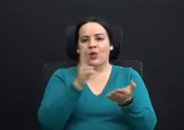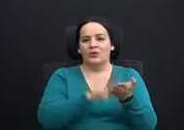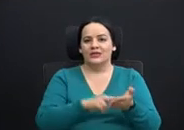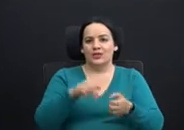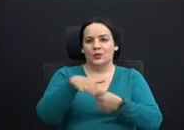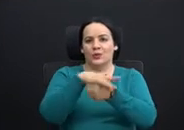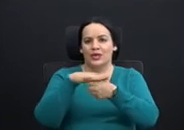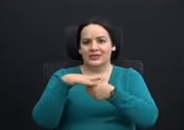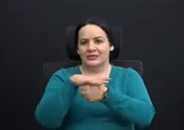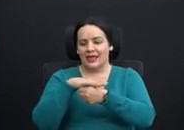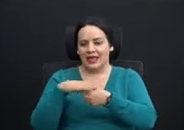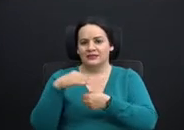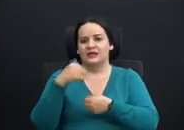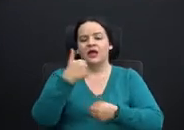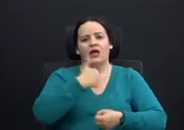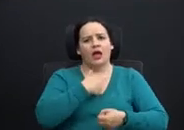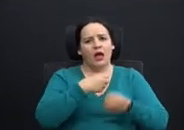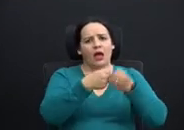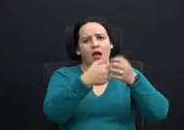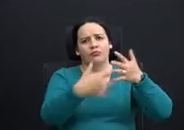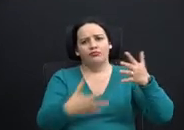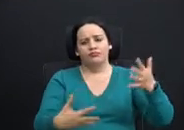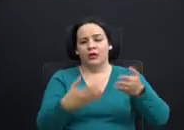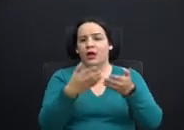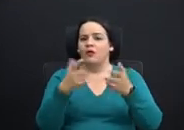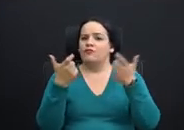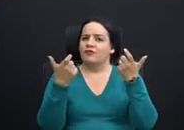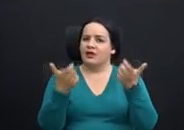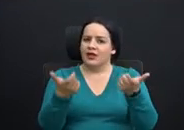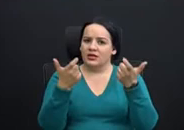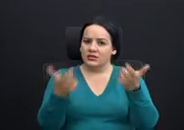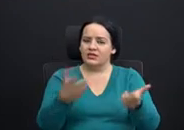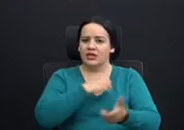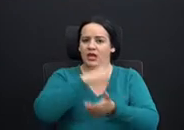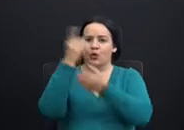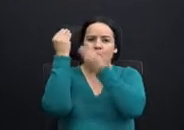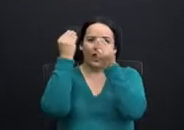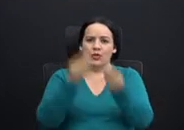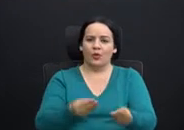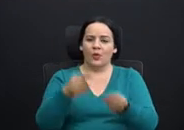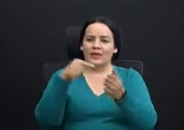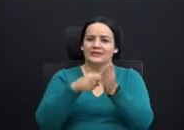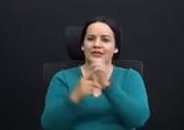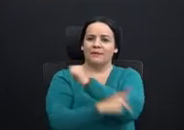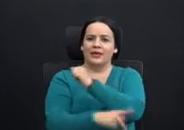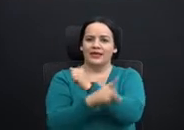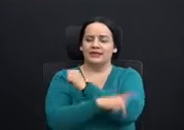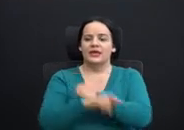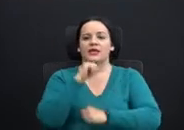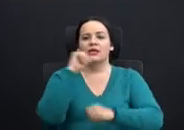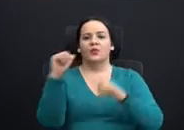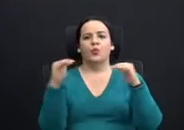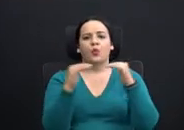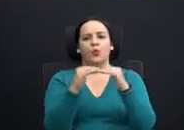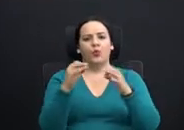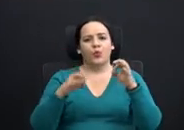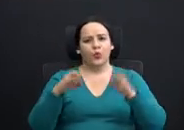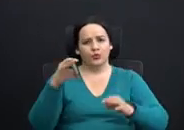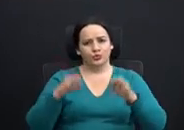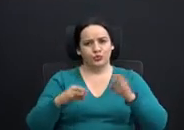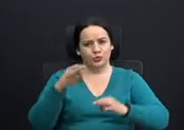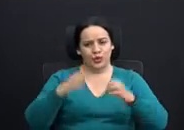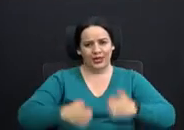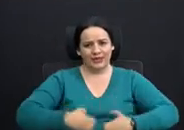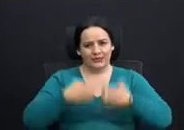islas, existen un montón de riquezas que Dios le dio a este país y que es injusto, totalmente injusto que